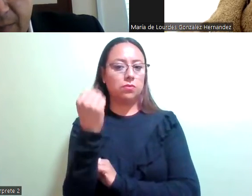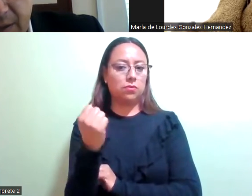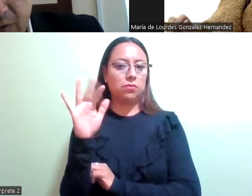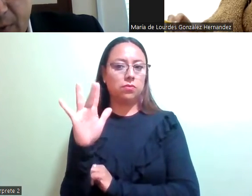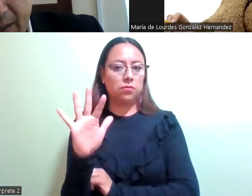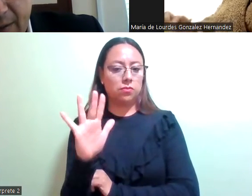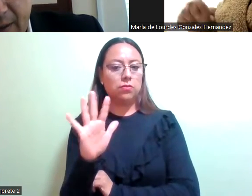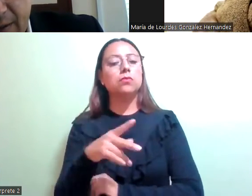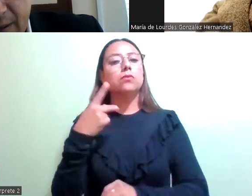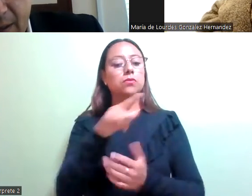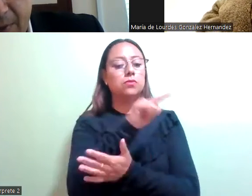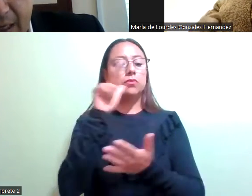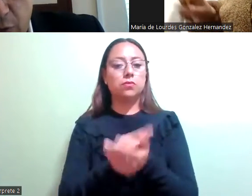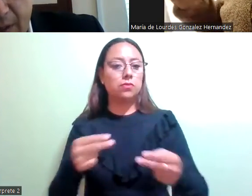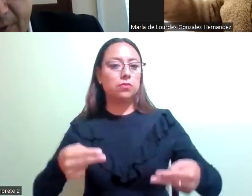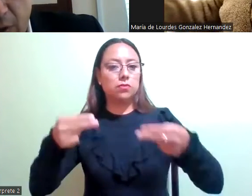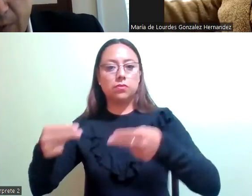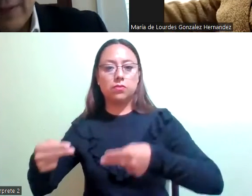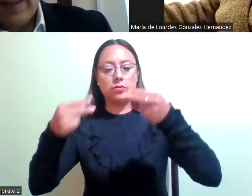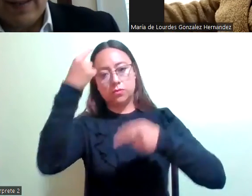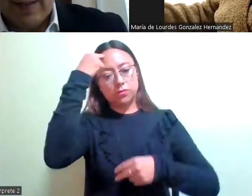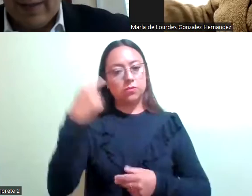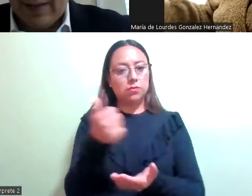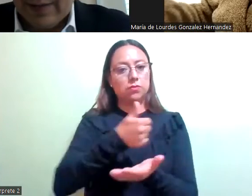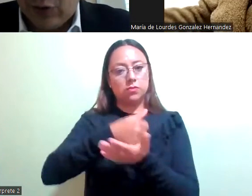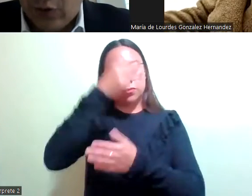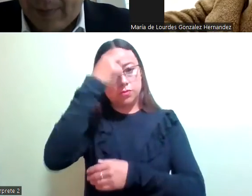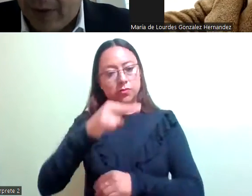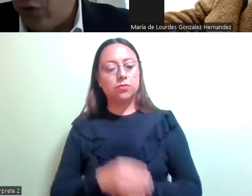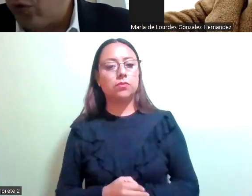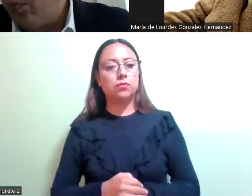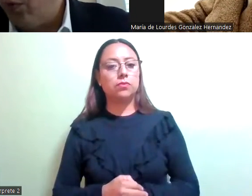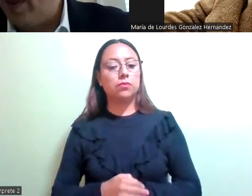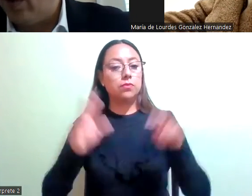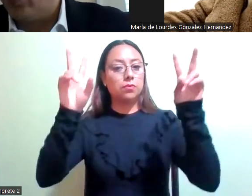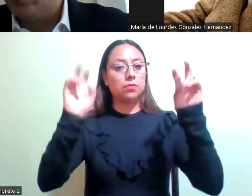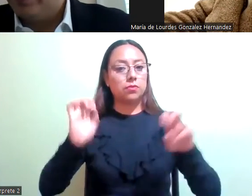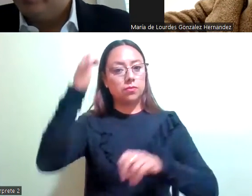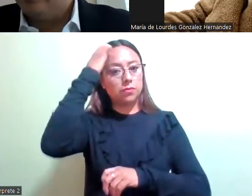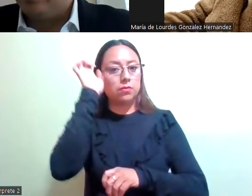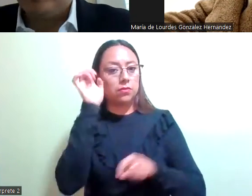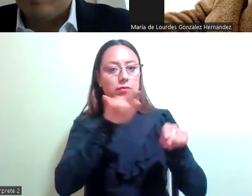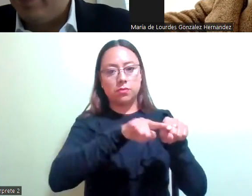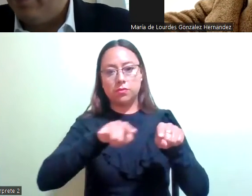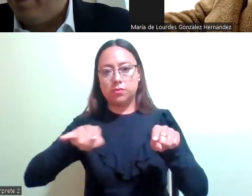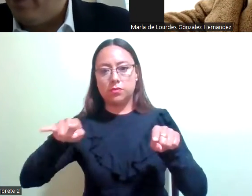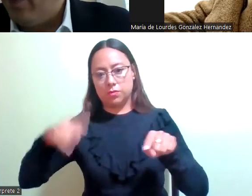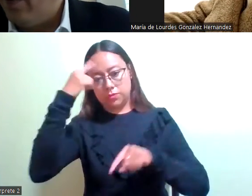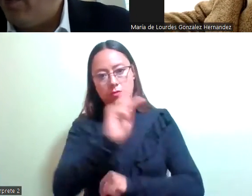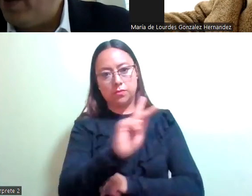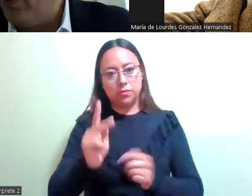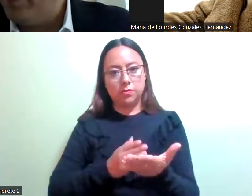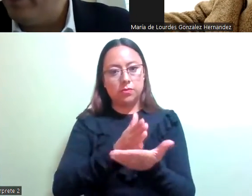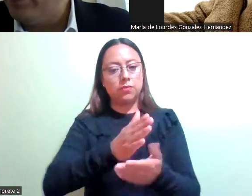de Establecimientos Mercantiles para la Ciudad de México en materia de estacionamientos públicos. Este dictamen